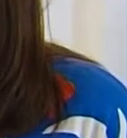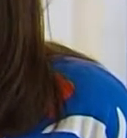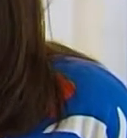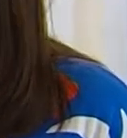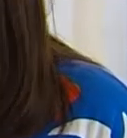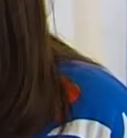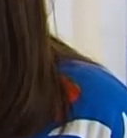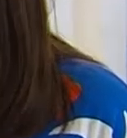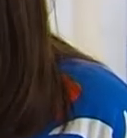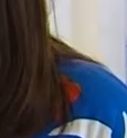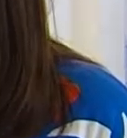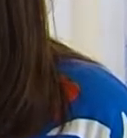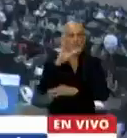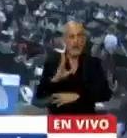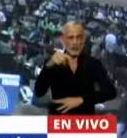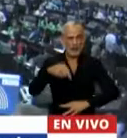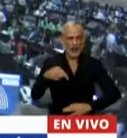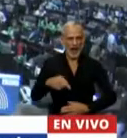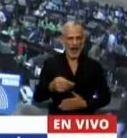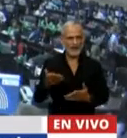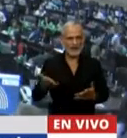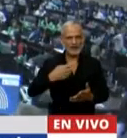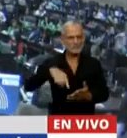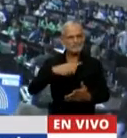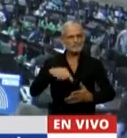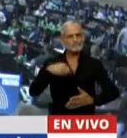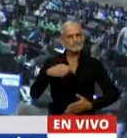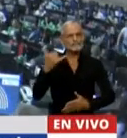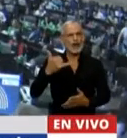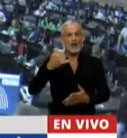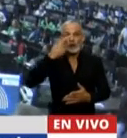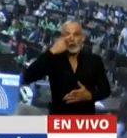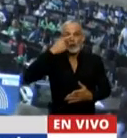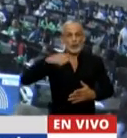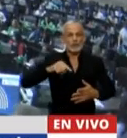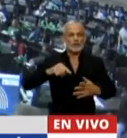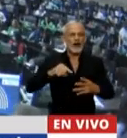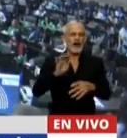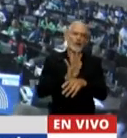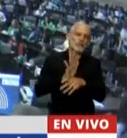a dar certeza a los profesionales que atienden y, como digo, bueno, va a ser un derecho